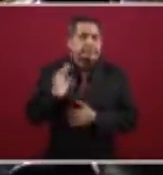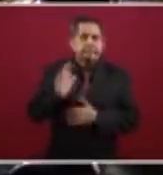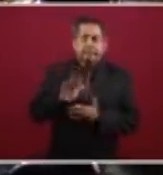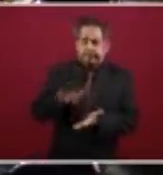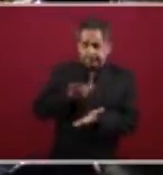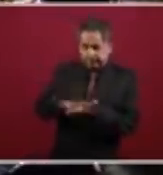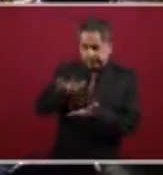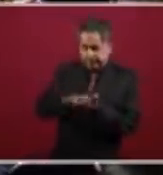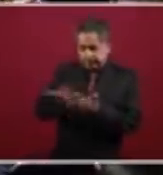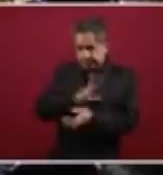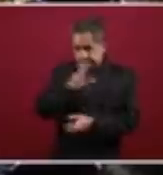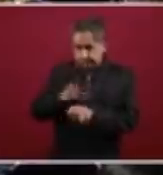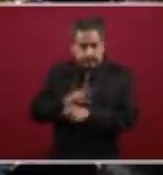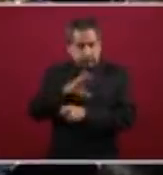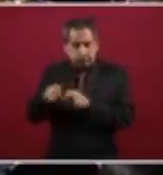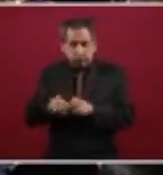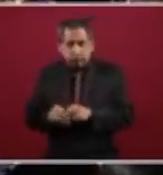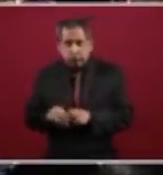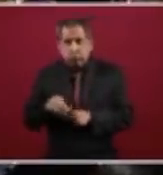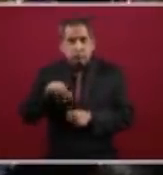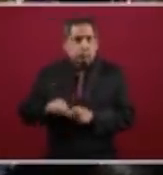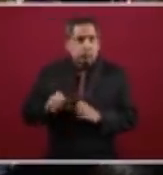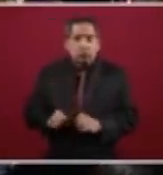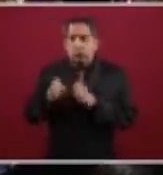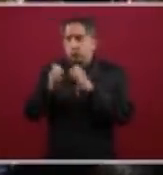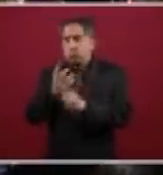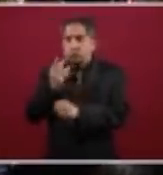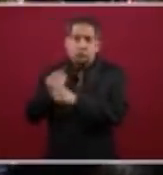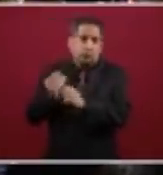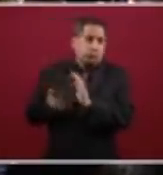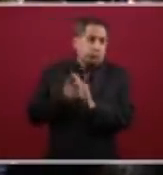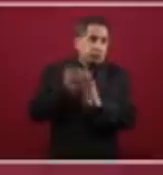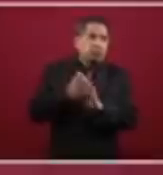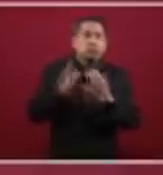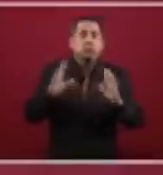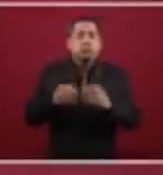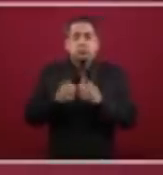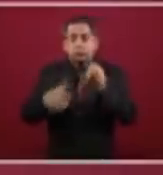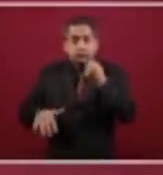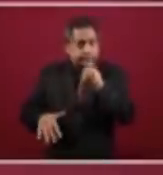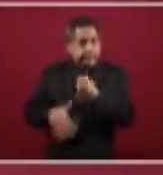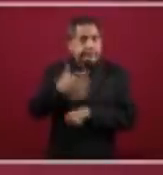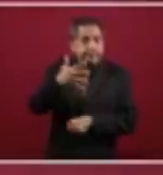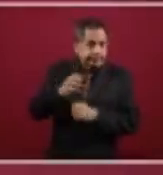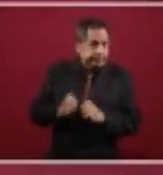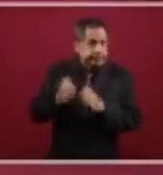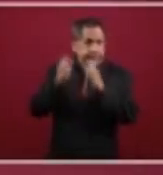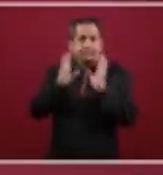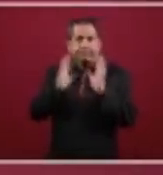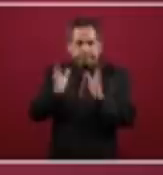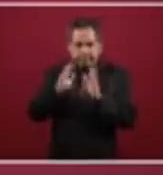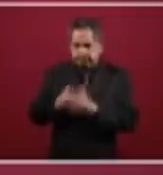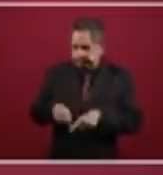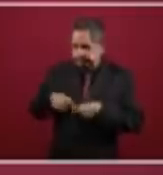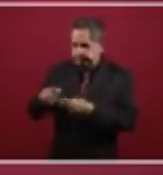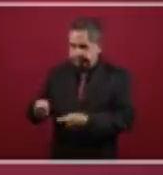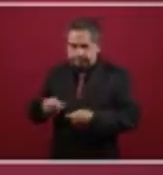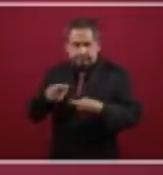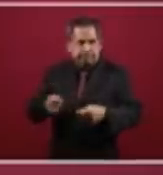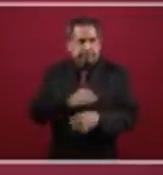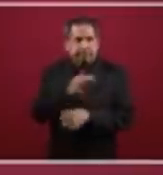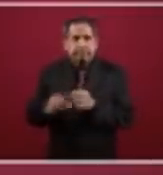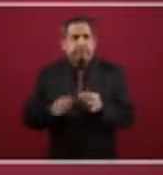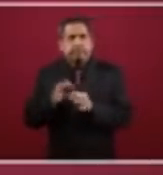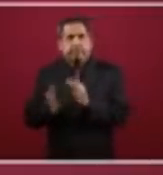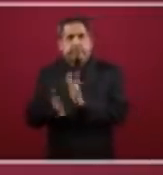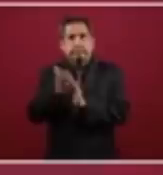en todos los casos. Hoy no solo hay un edificio reconstruido, hay cerca de 15 edificios que ya fueron entregados. En este momento en